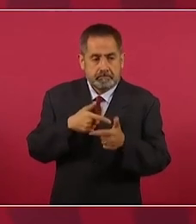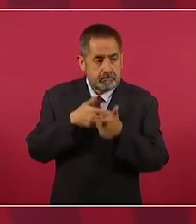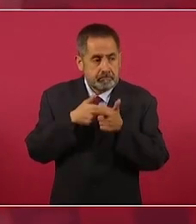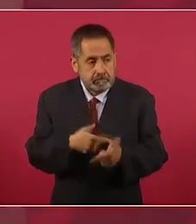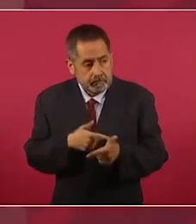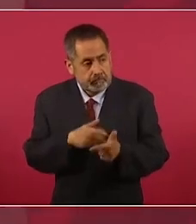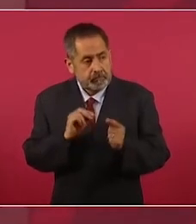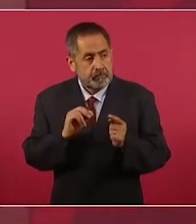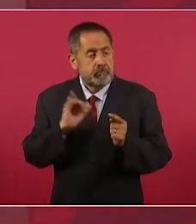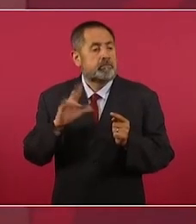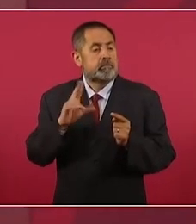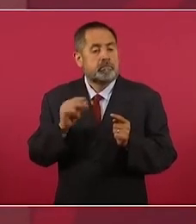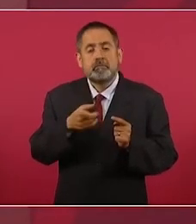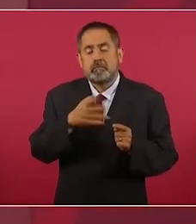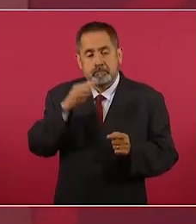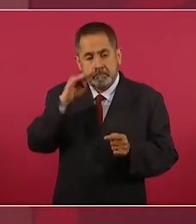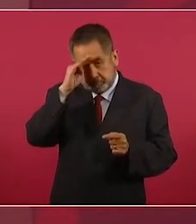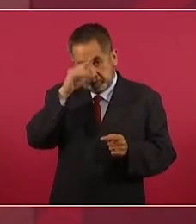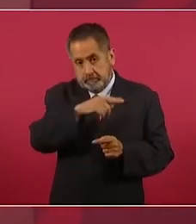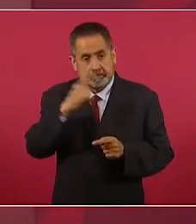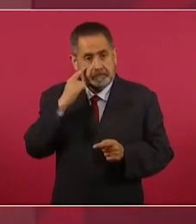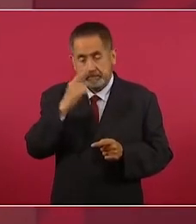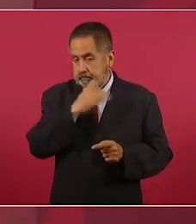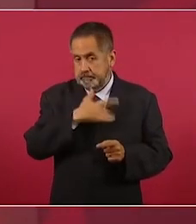primeros en